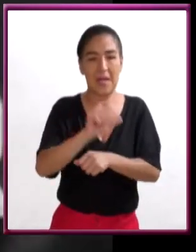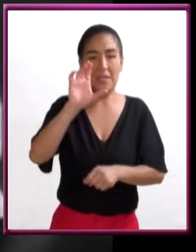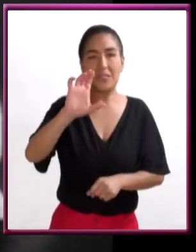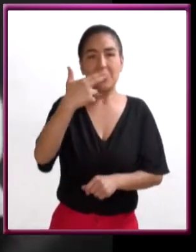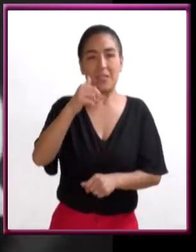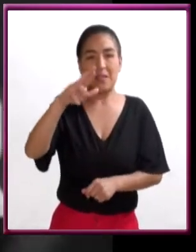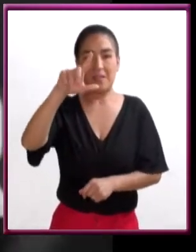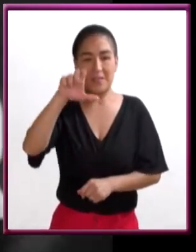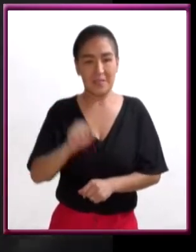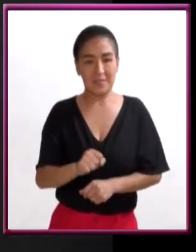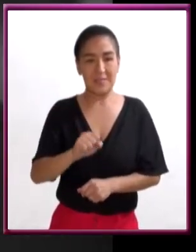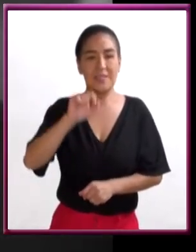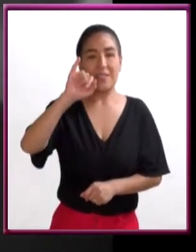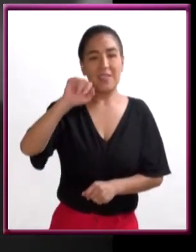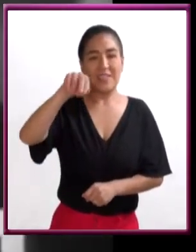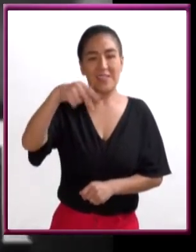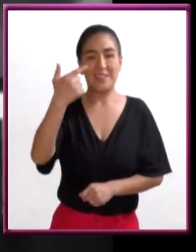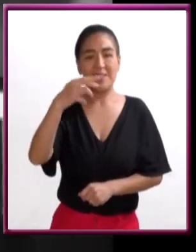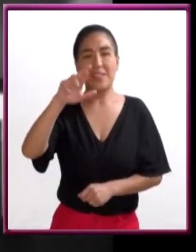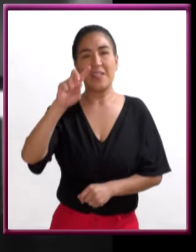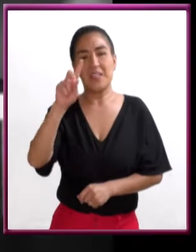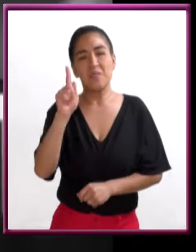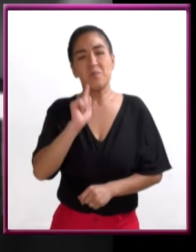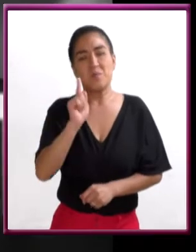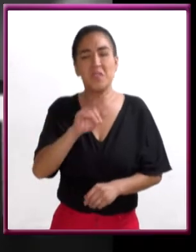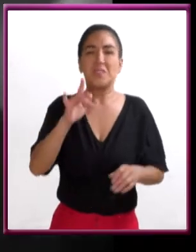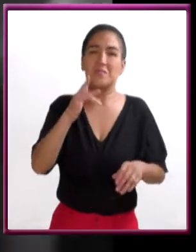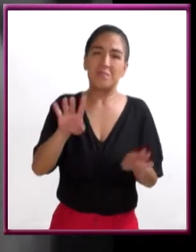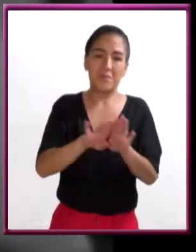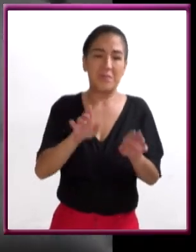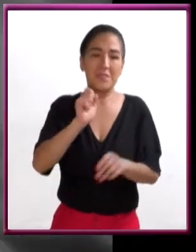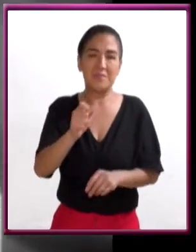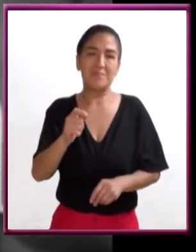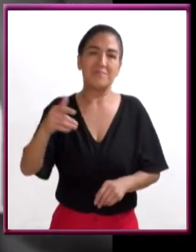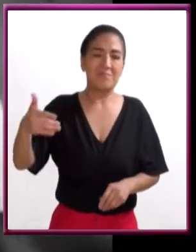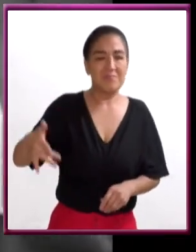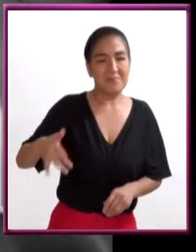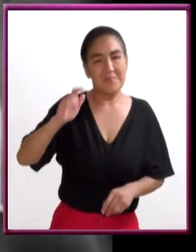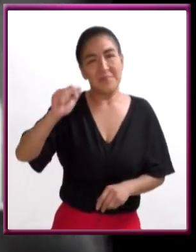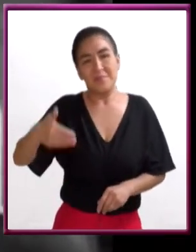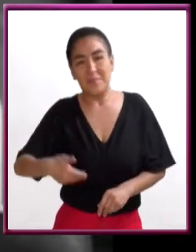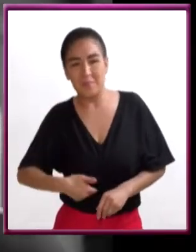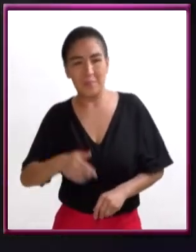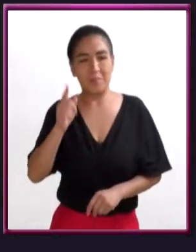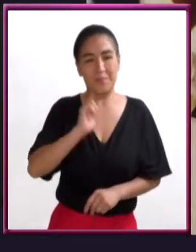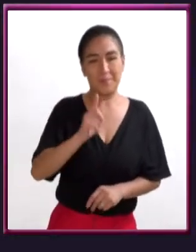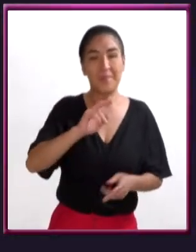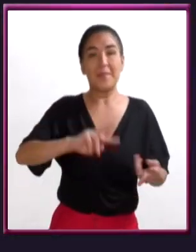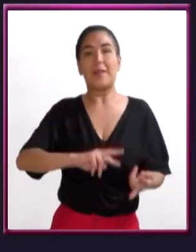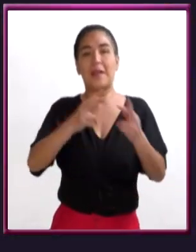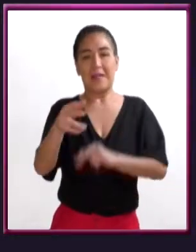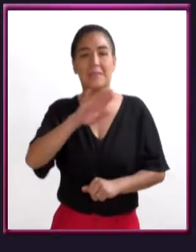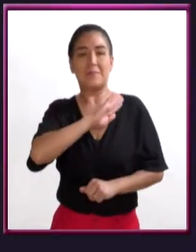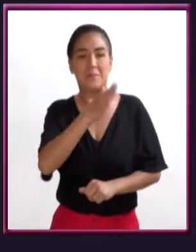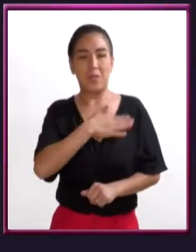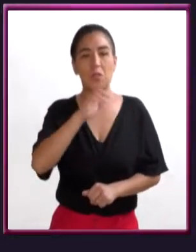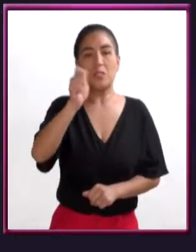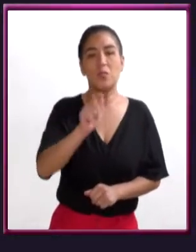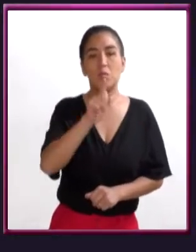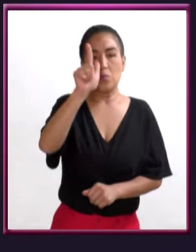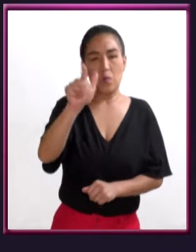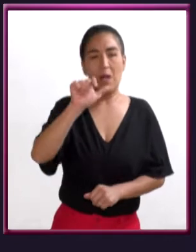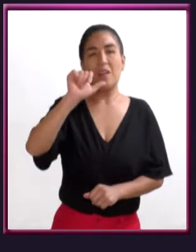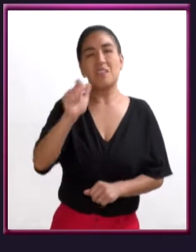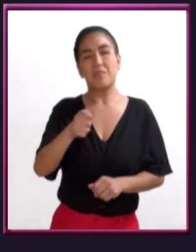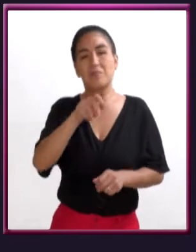de Charles Boyer, Ingrid Bergman y el papel de víctima, además de Joseph Cotten. Se tradujo al español como Luz